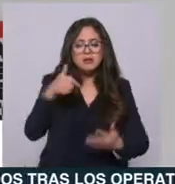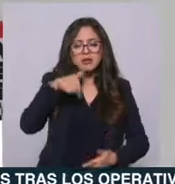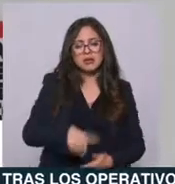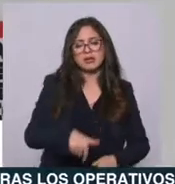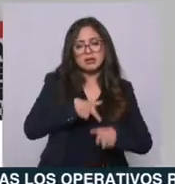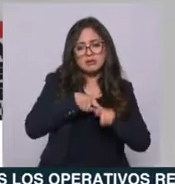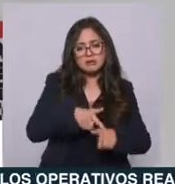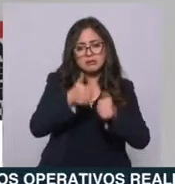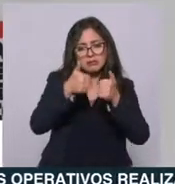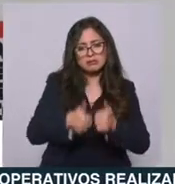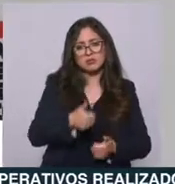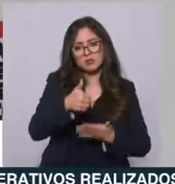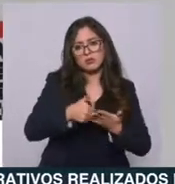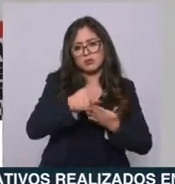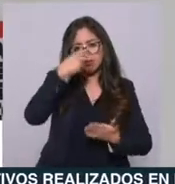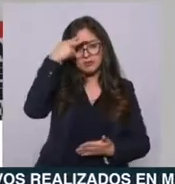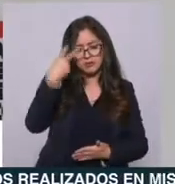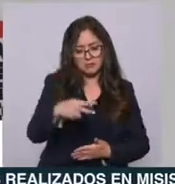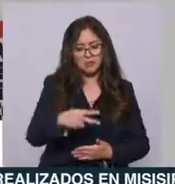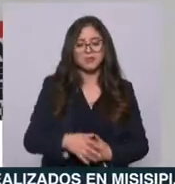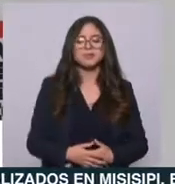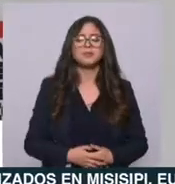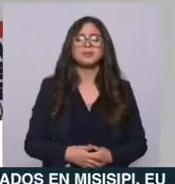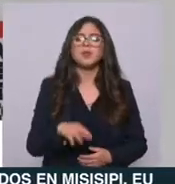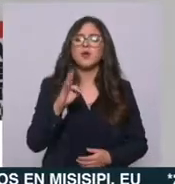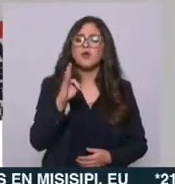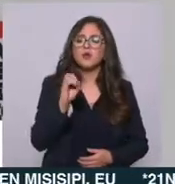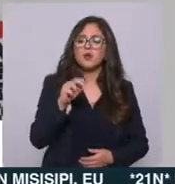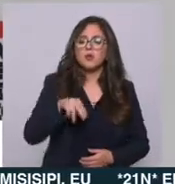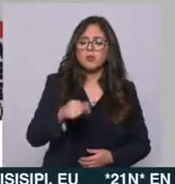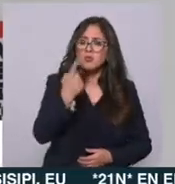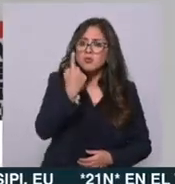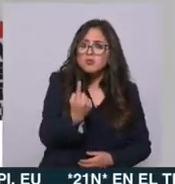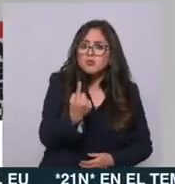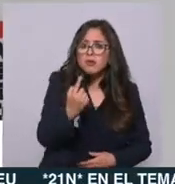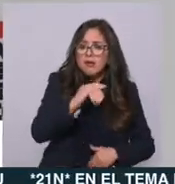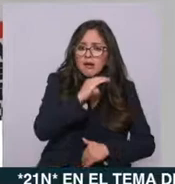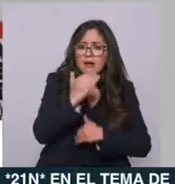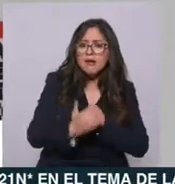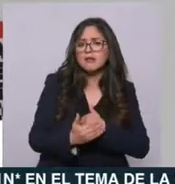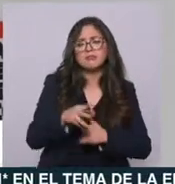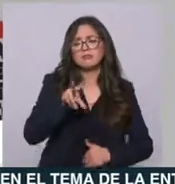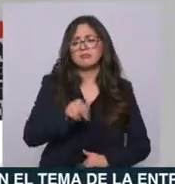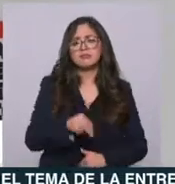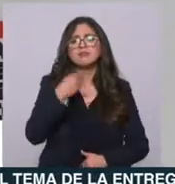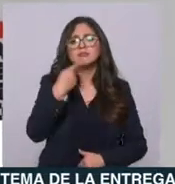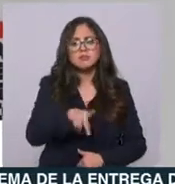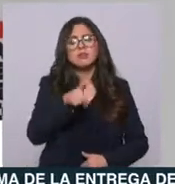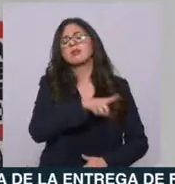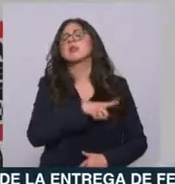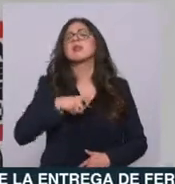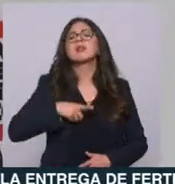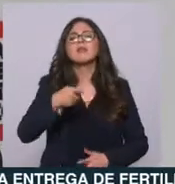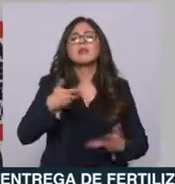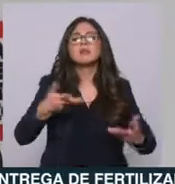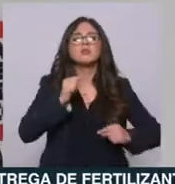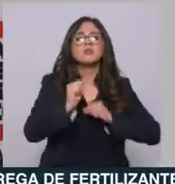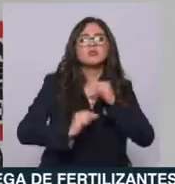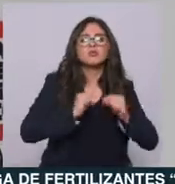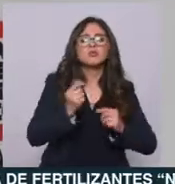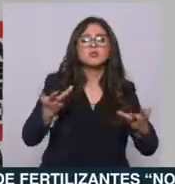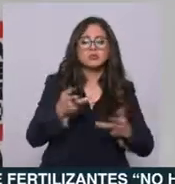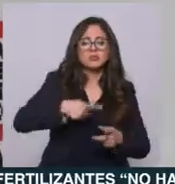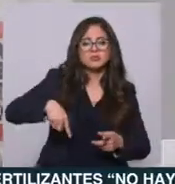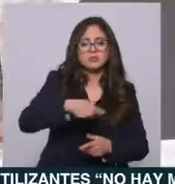de México. La Fórmula 1 no termina y de esta manera se va a seguir desarrollando